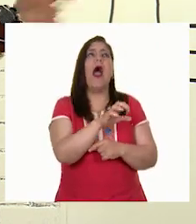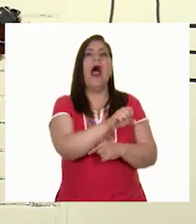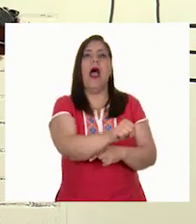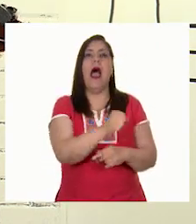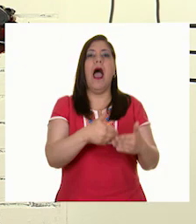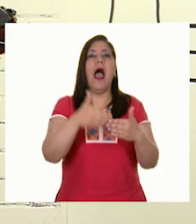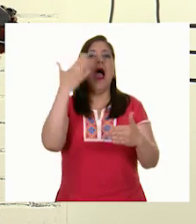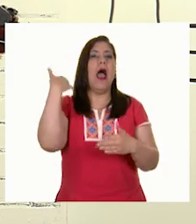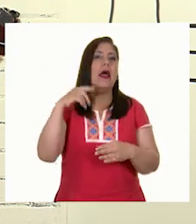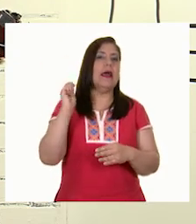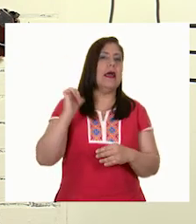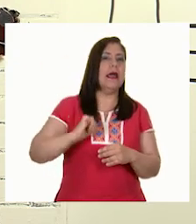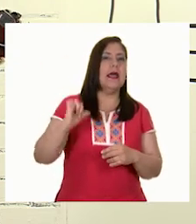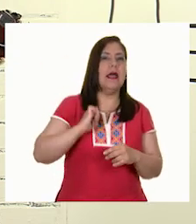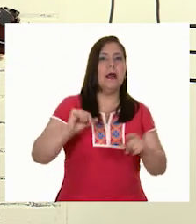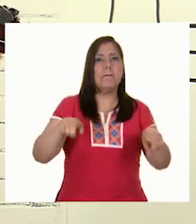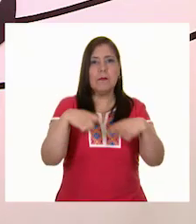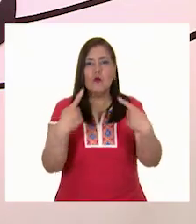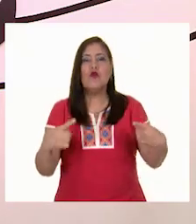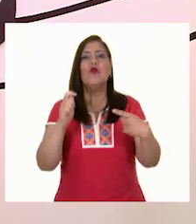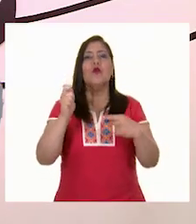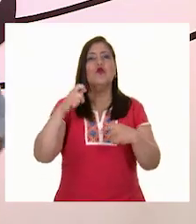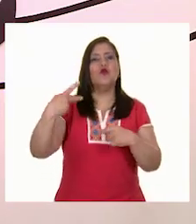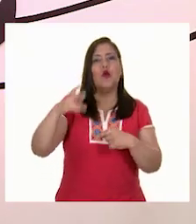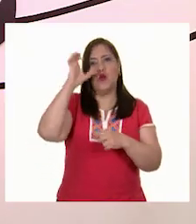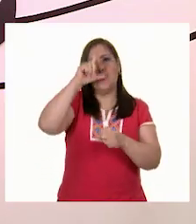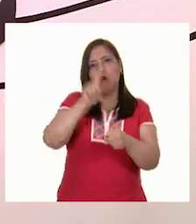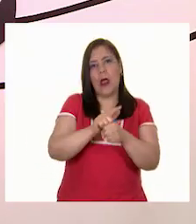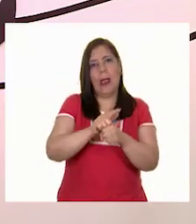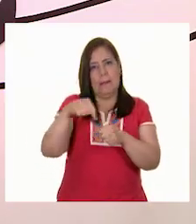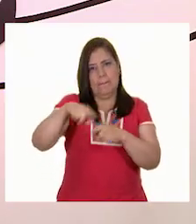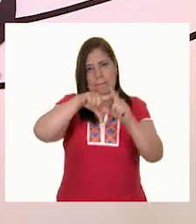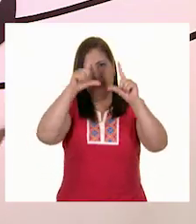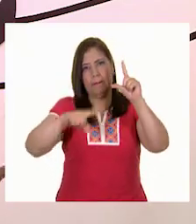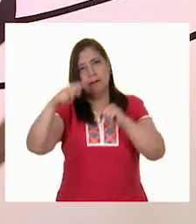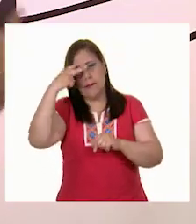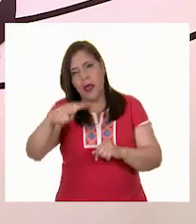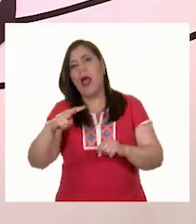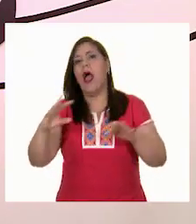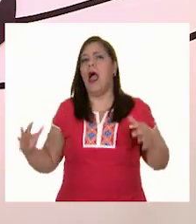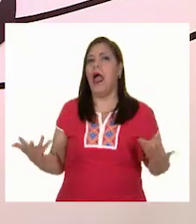ancestral y tradicional de nuestro país. Claro, entonces, y luego lo rockean